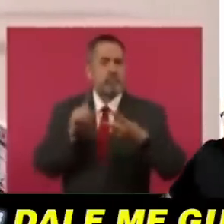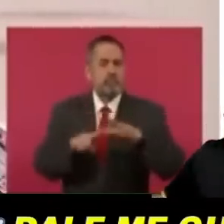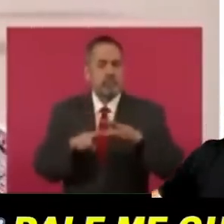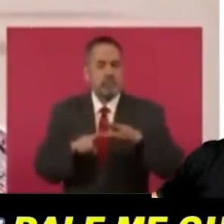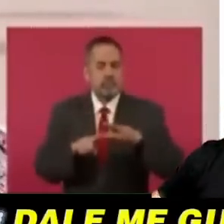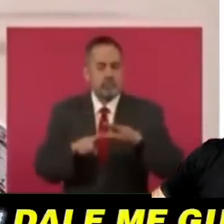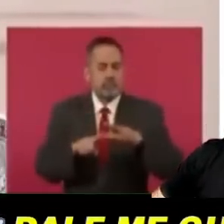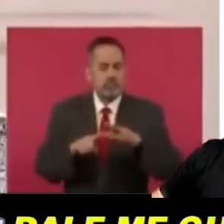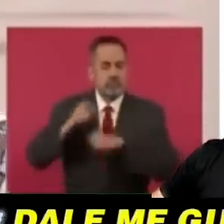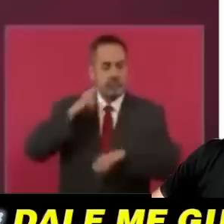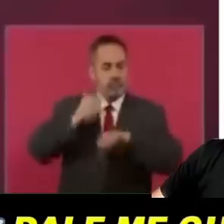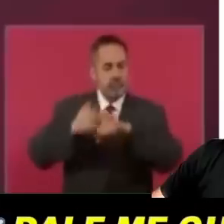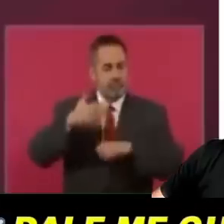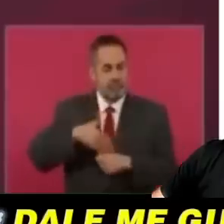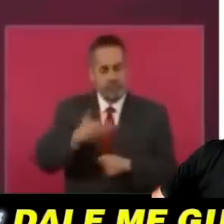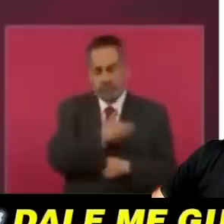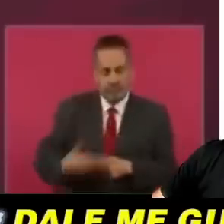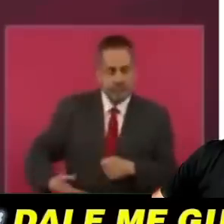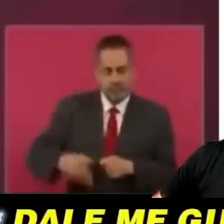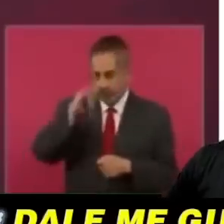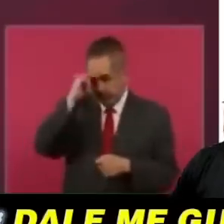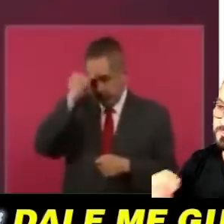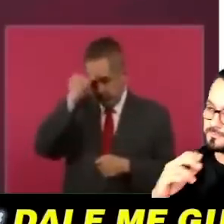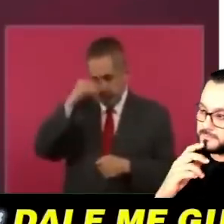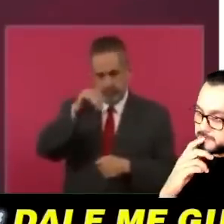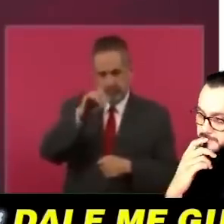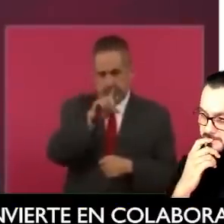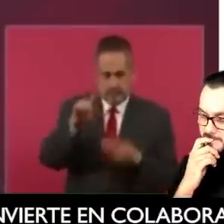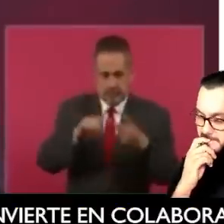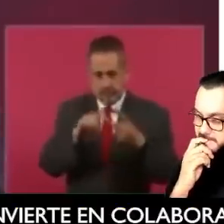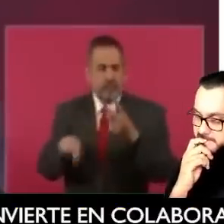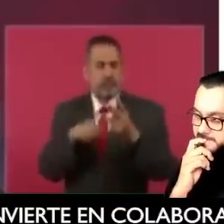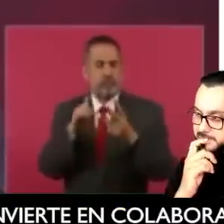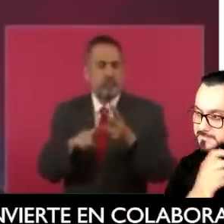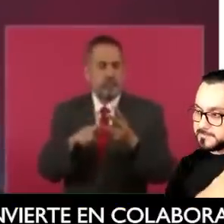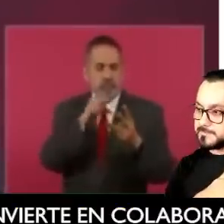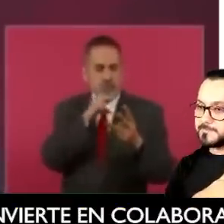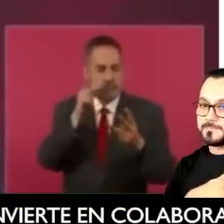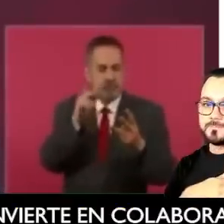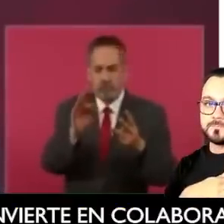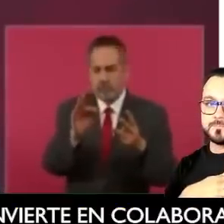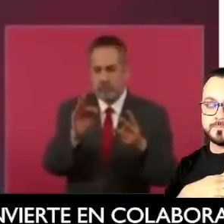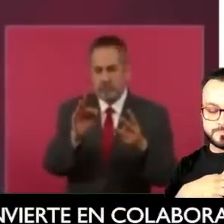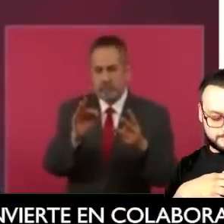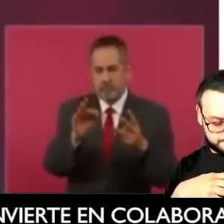el primer ministro Modi de la India, y que participara el Papa